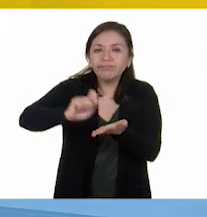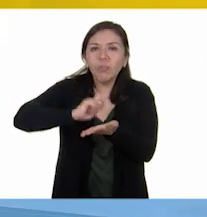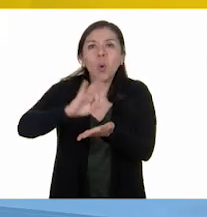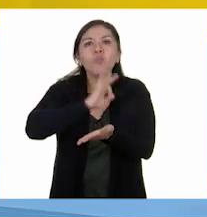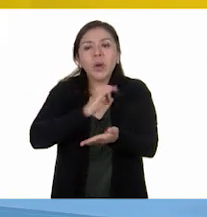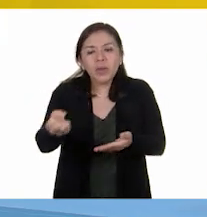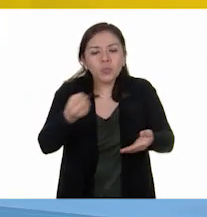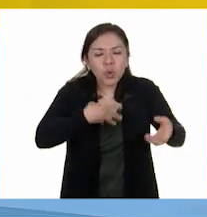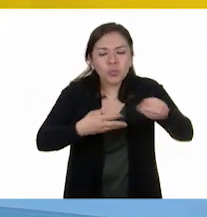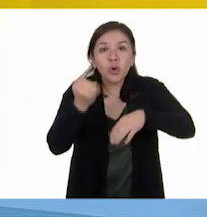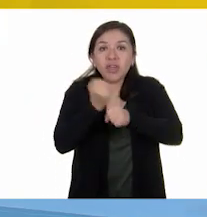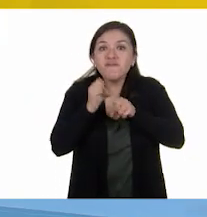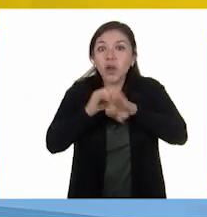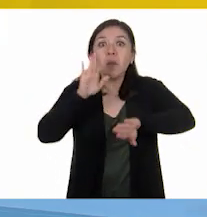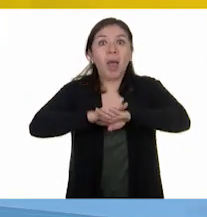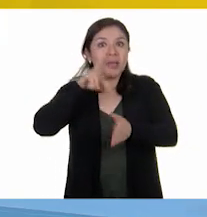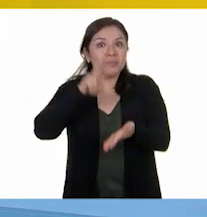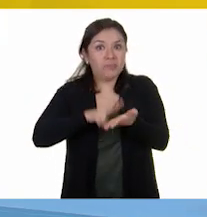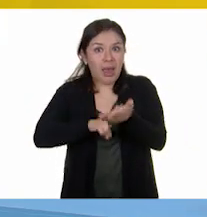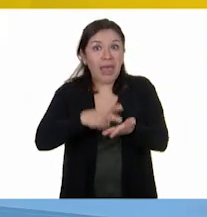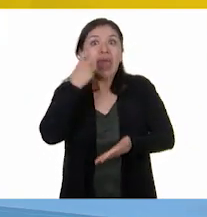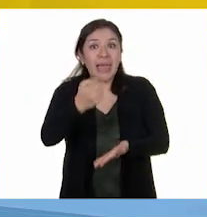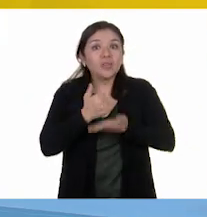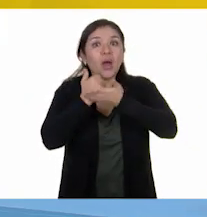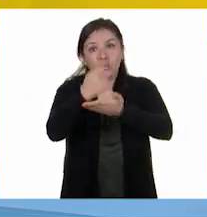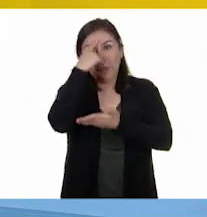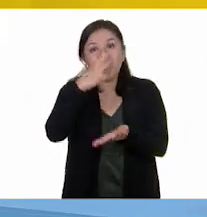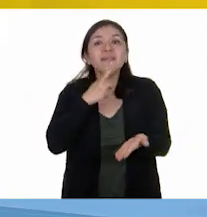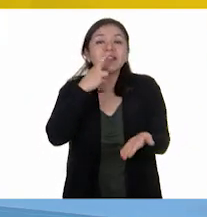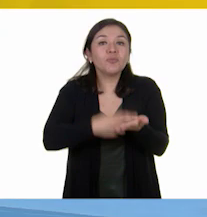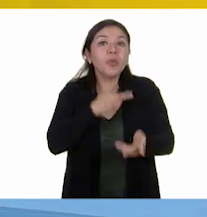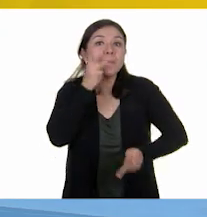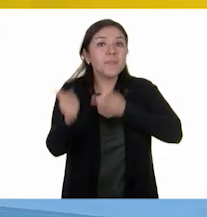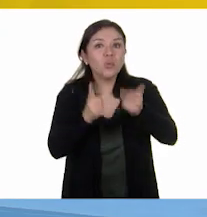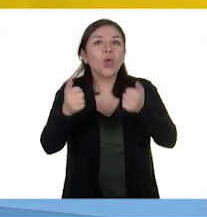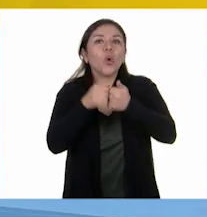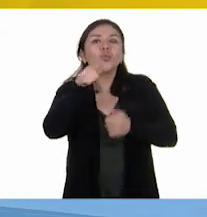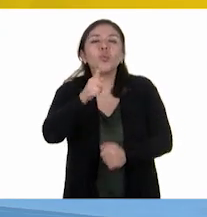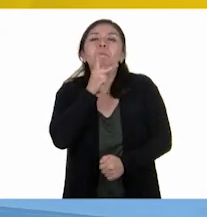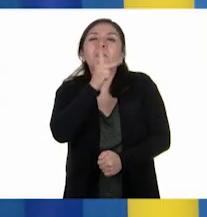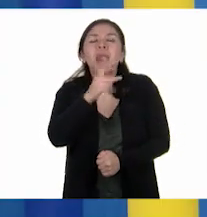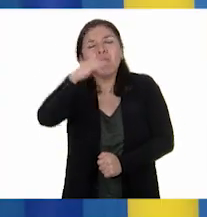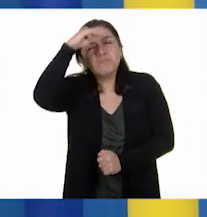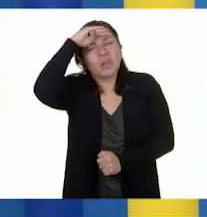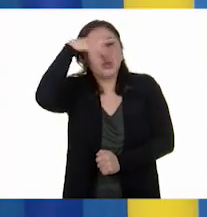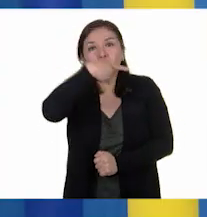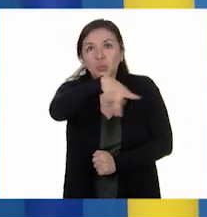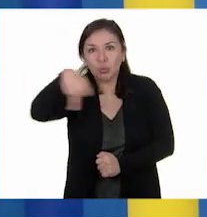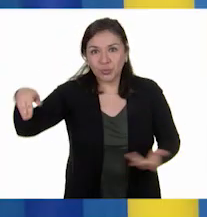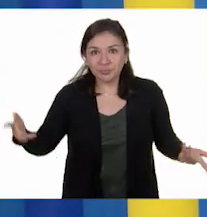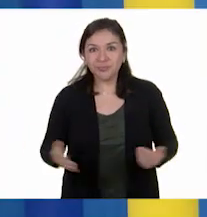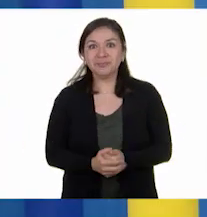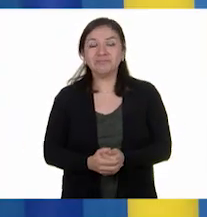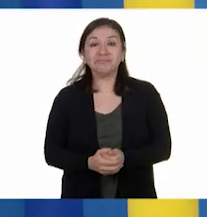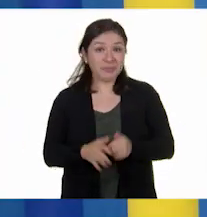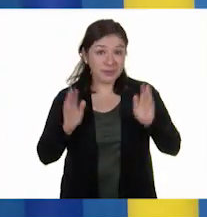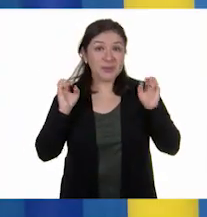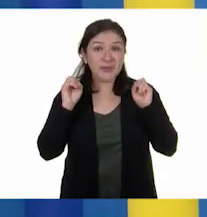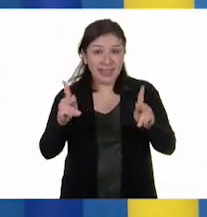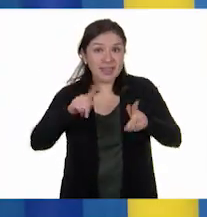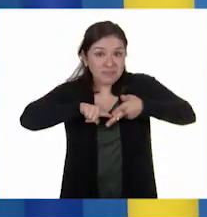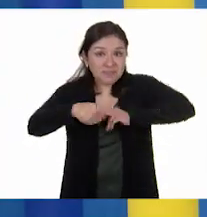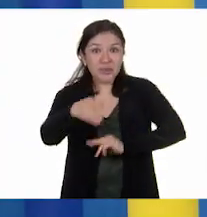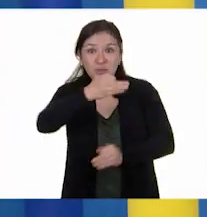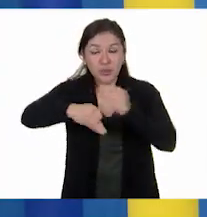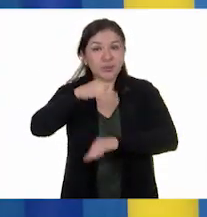aportar datos valiosos y esto nos va a ayudar mucho a responder las preguntas con nuestras propias palabras. Pues entonces, a la carga, mis